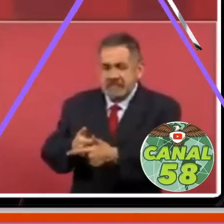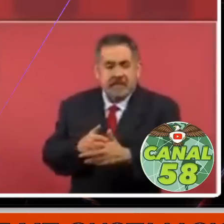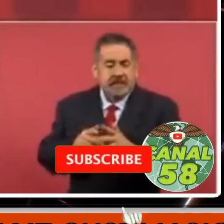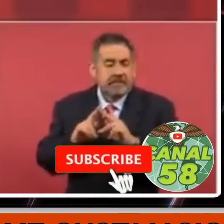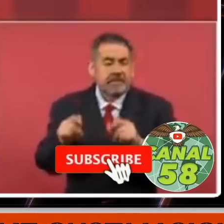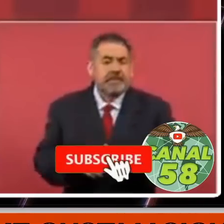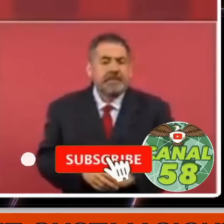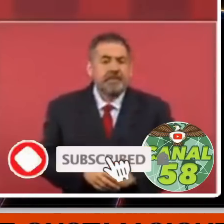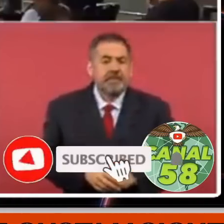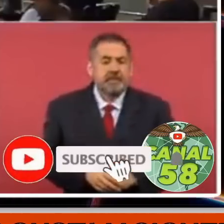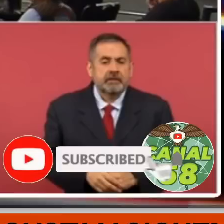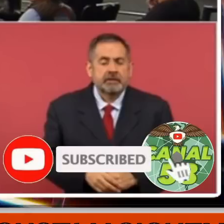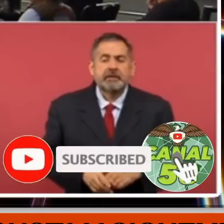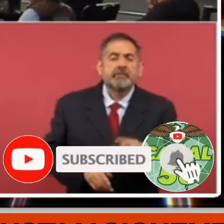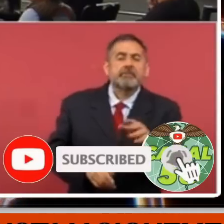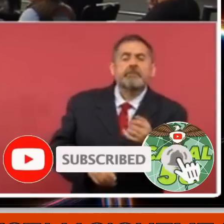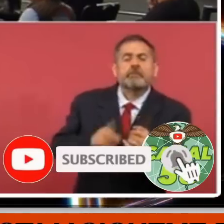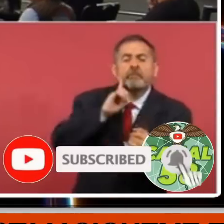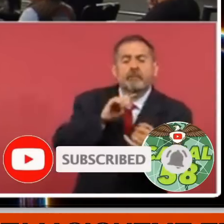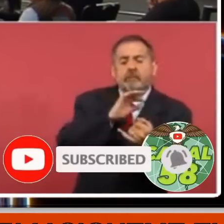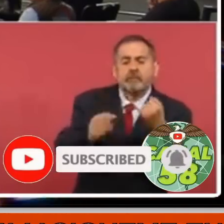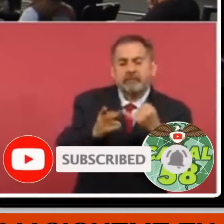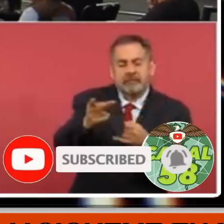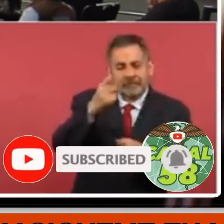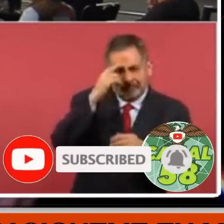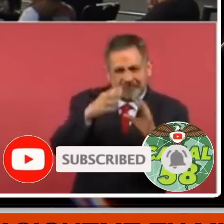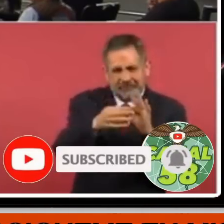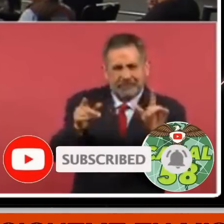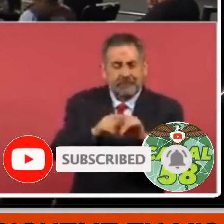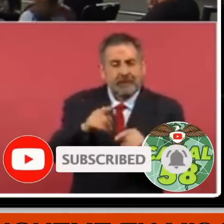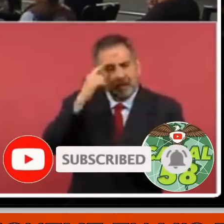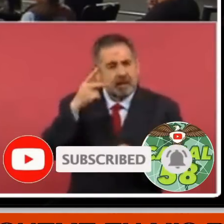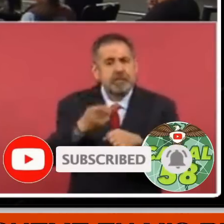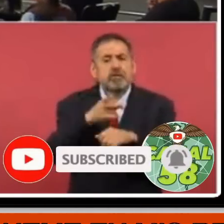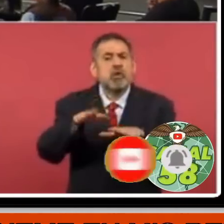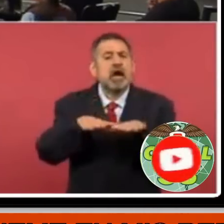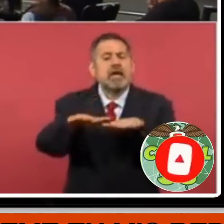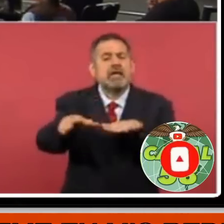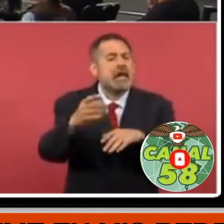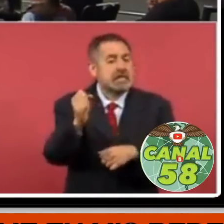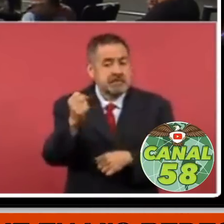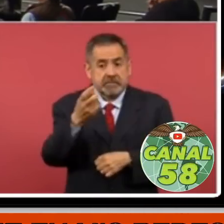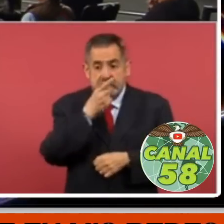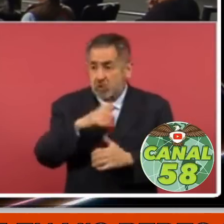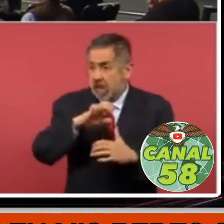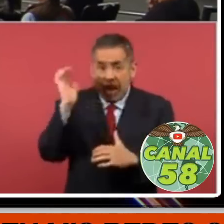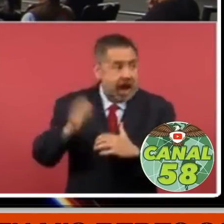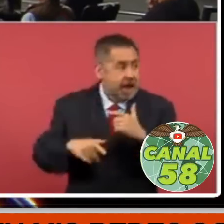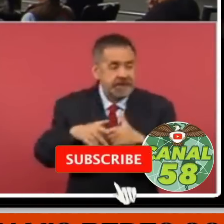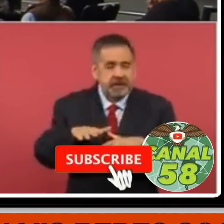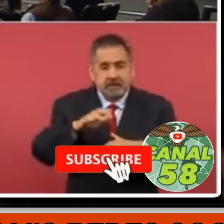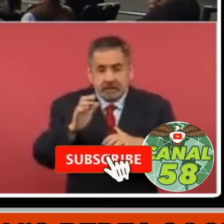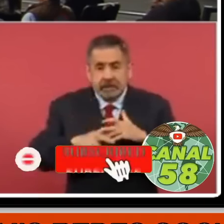Ya nada más para finalizar, presidente, ¿qué información tiene de la conclusión de la carretera? Ya en septiembre dijo que ya estaba a punto de terminarse,